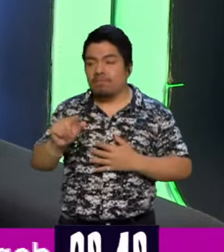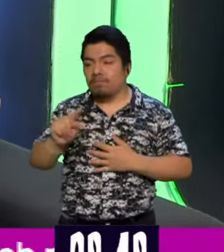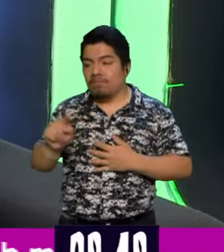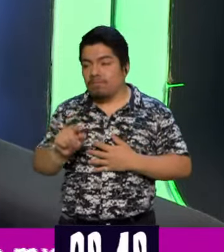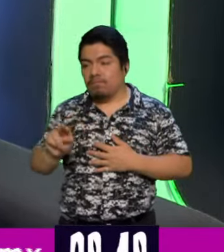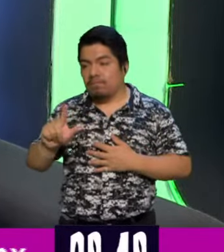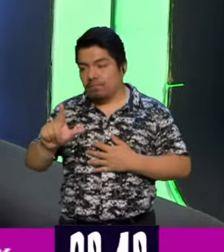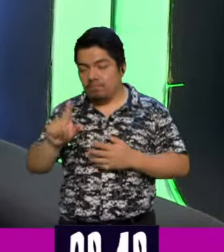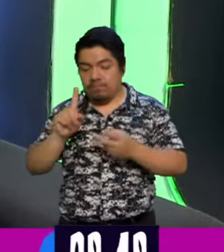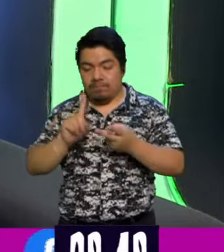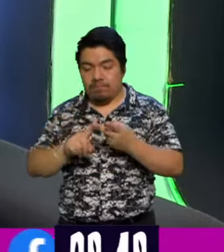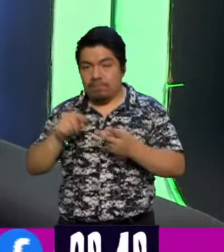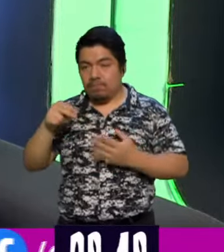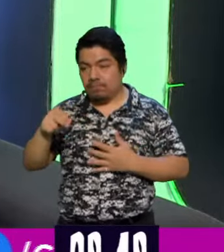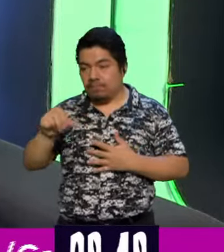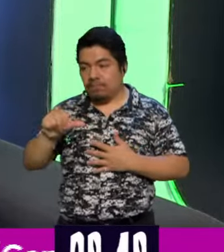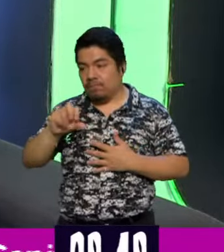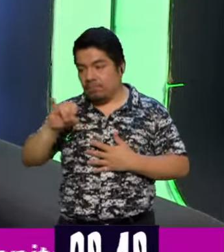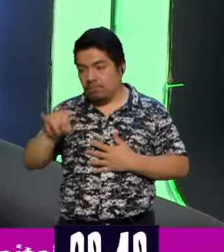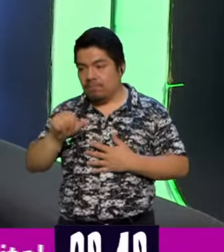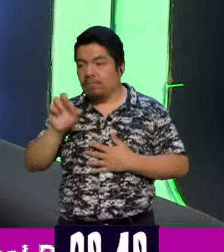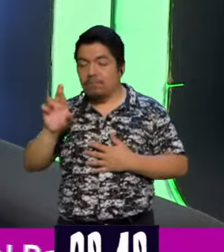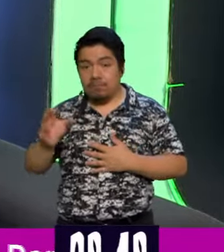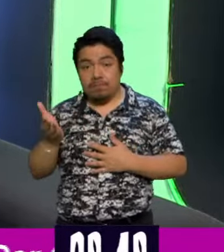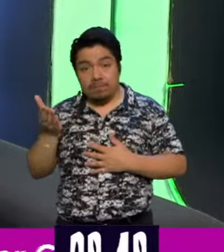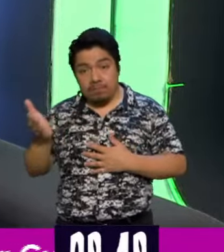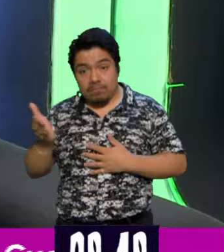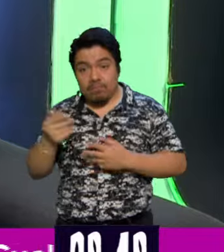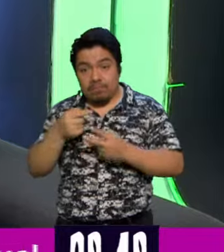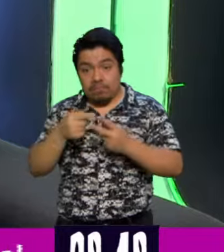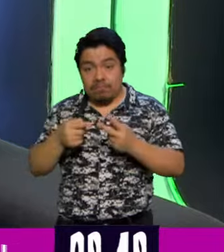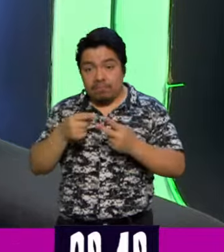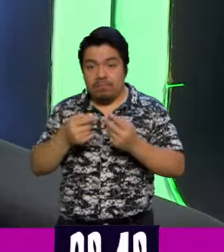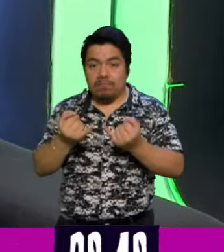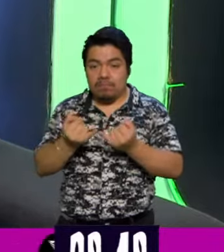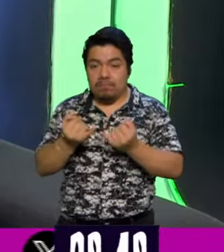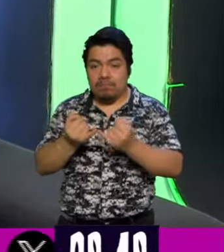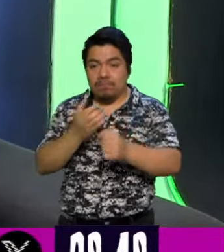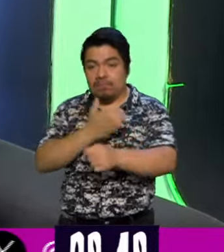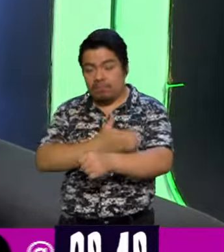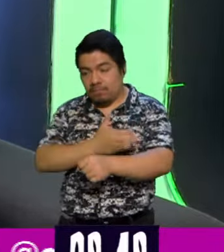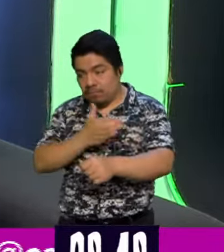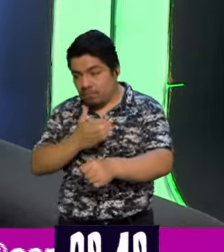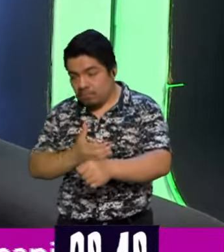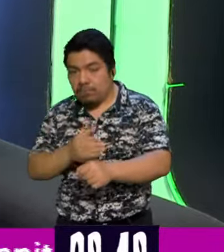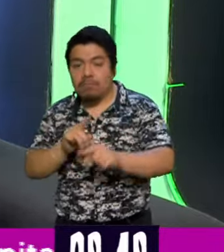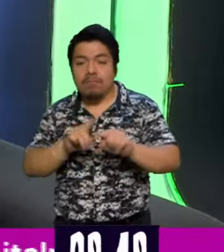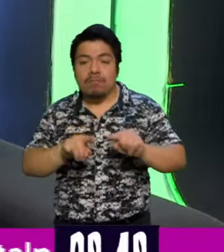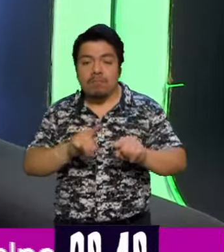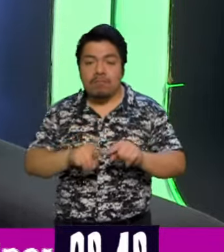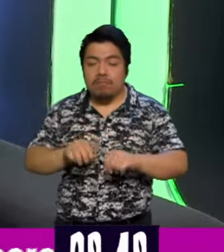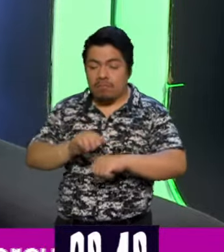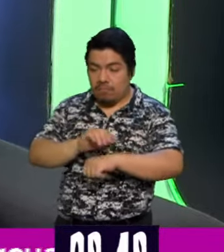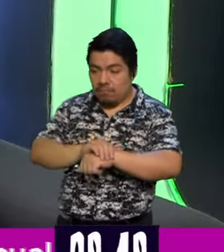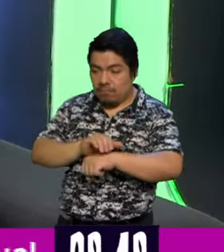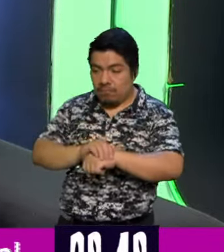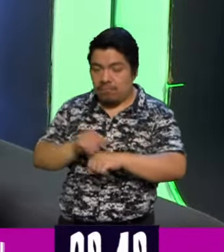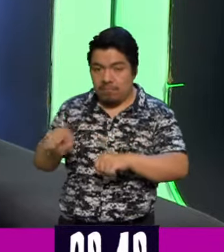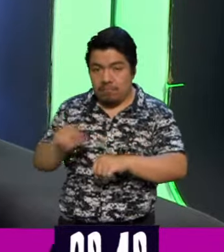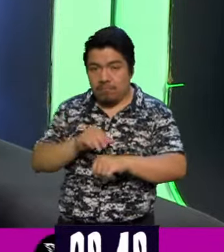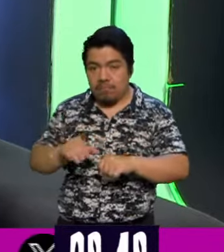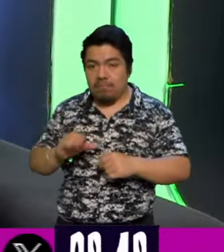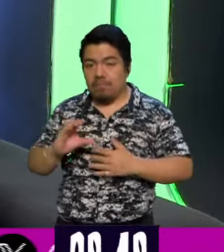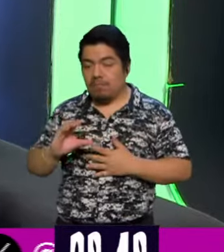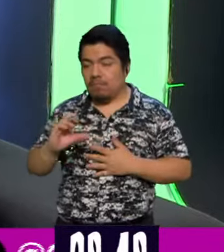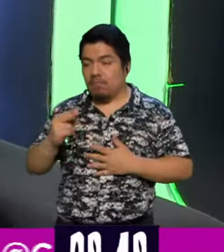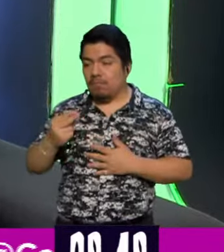de Alberto Nájar. ¡Ay, en ese qué fragmento, chidos! Cuando estuvieron los compañeros, los socios, los colegas, los compas,